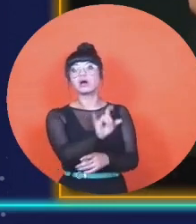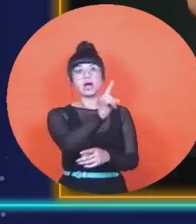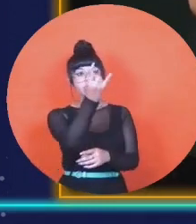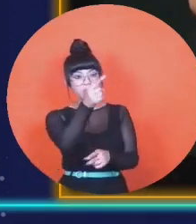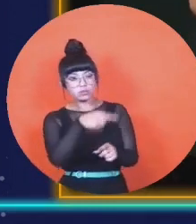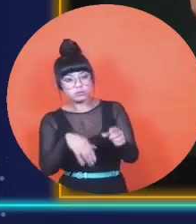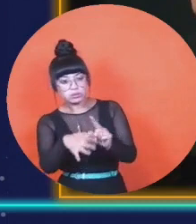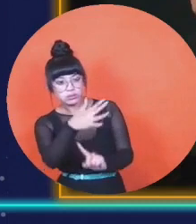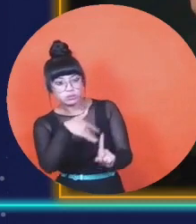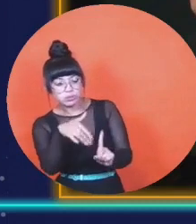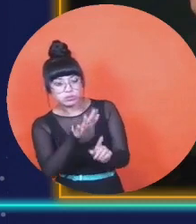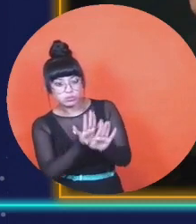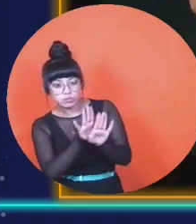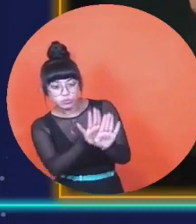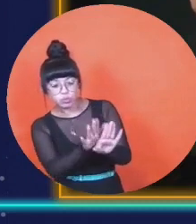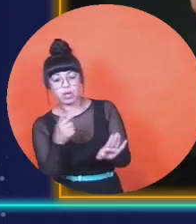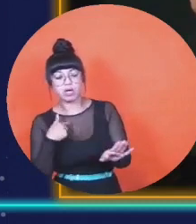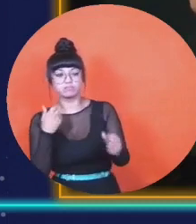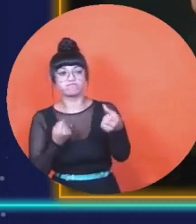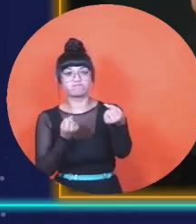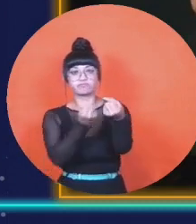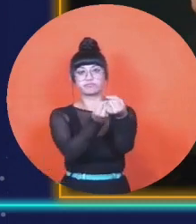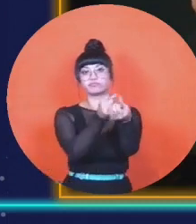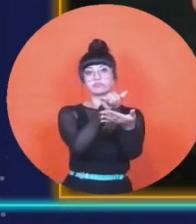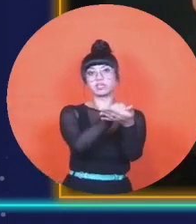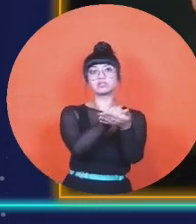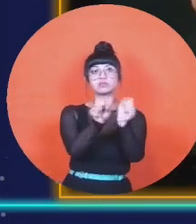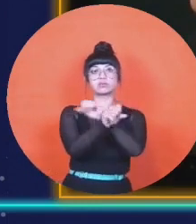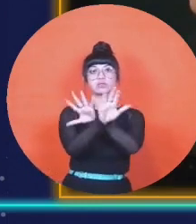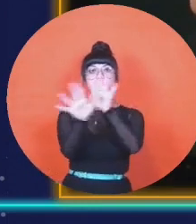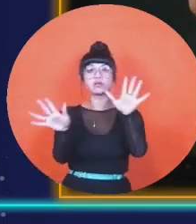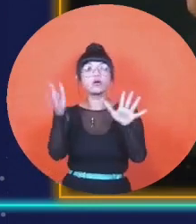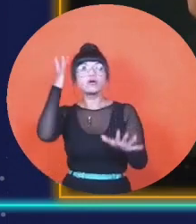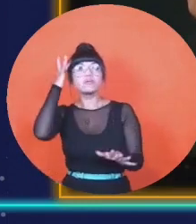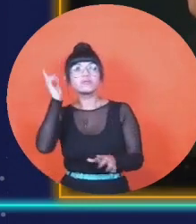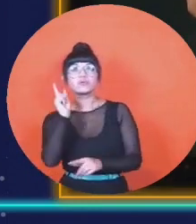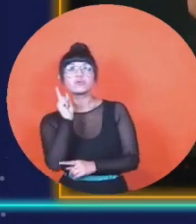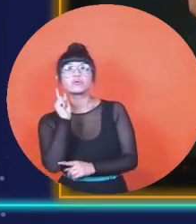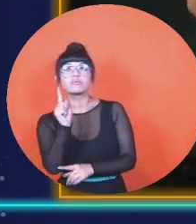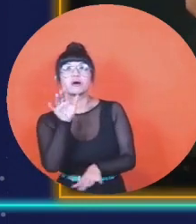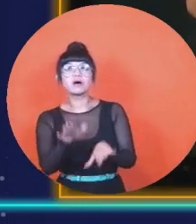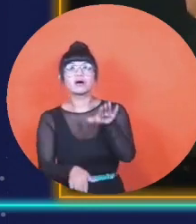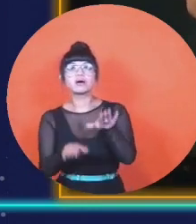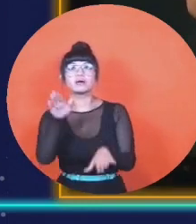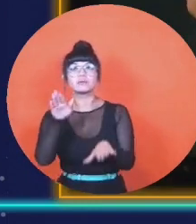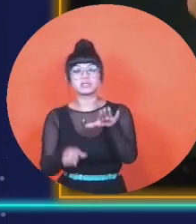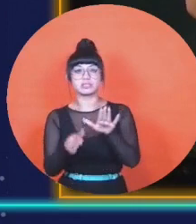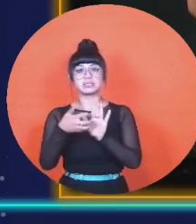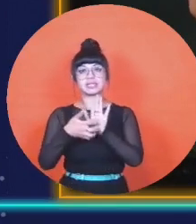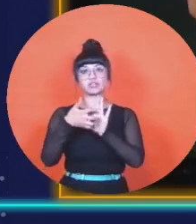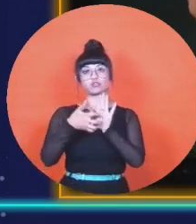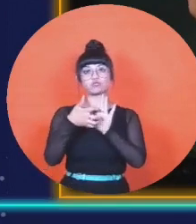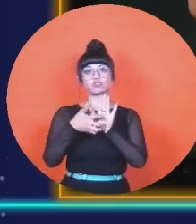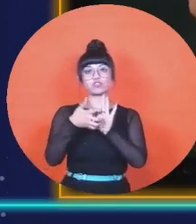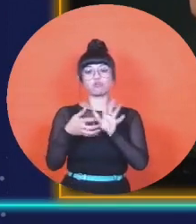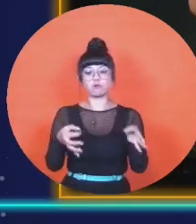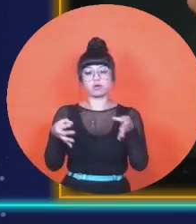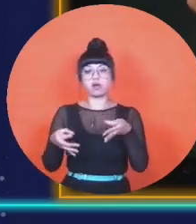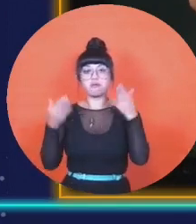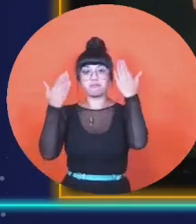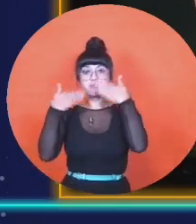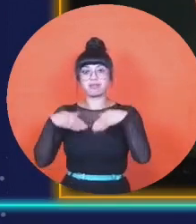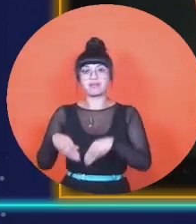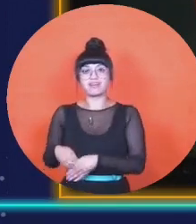en la situación particular, porque a veces hemos encontrado que lo que hay es un diagnóstico que no se ha comunicado y hay